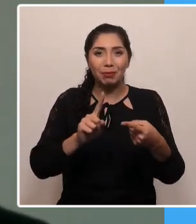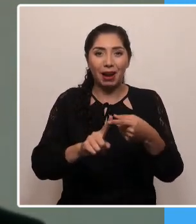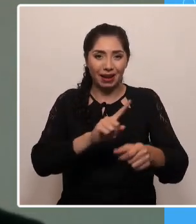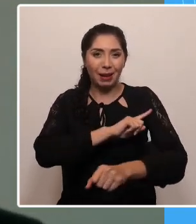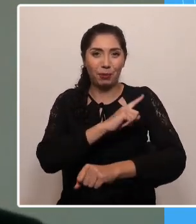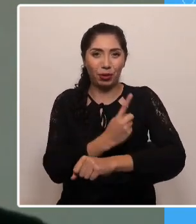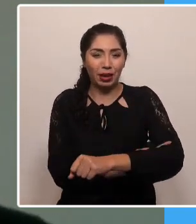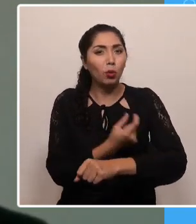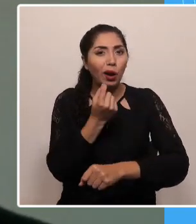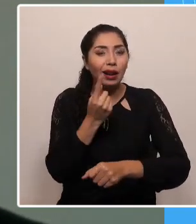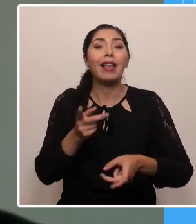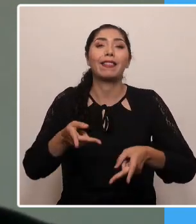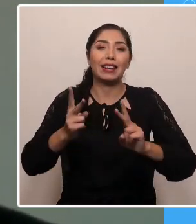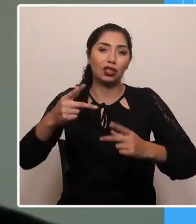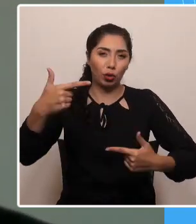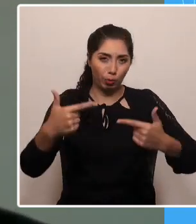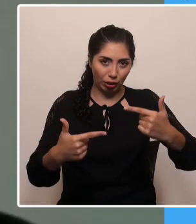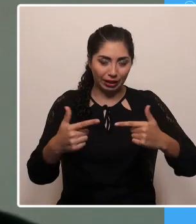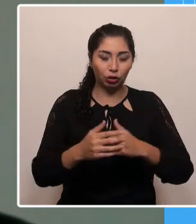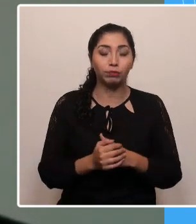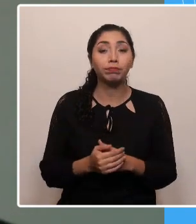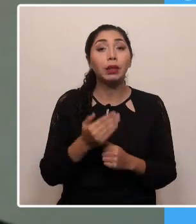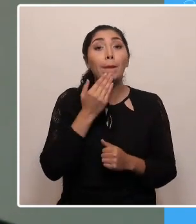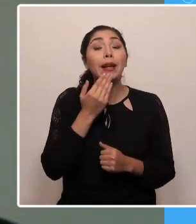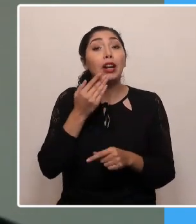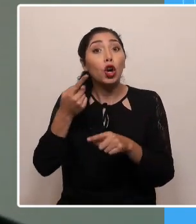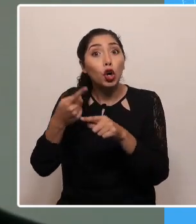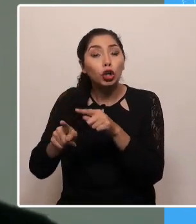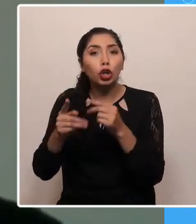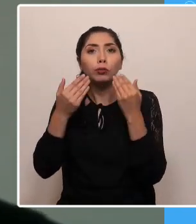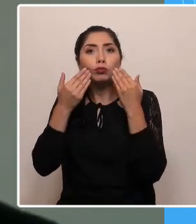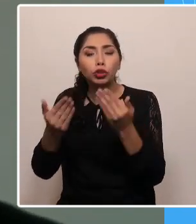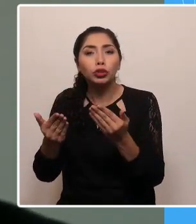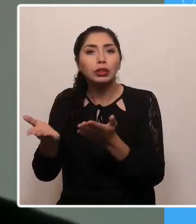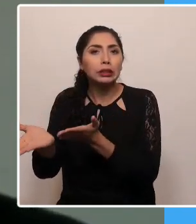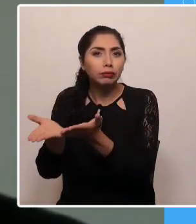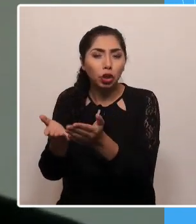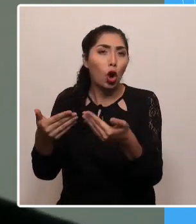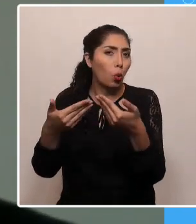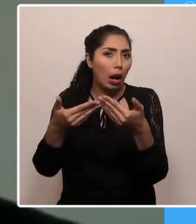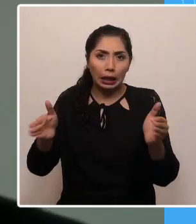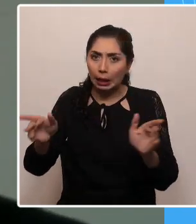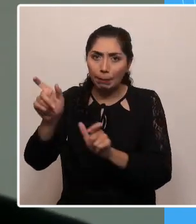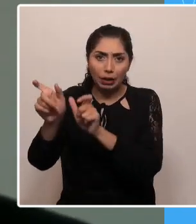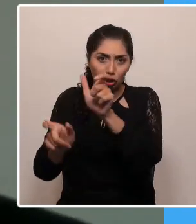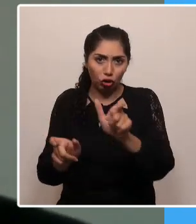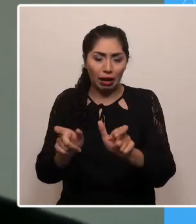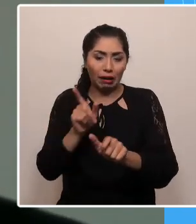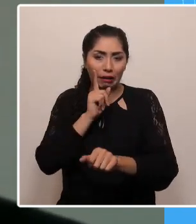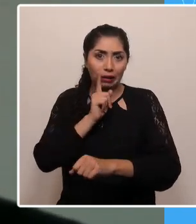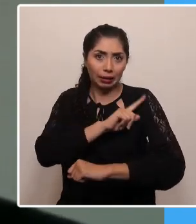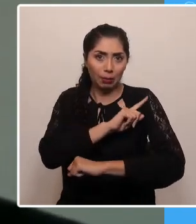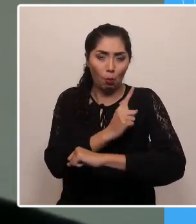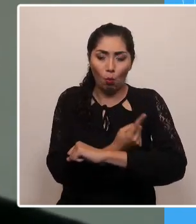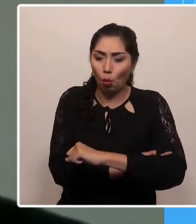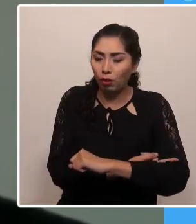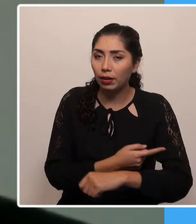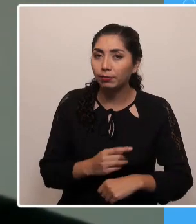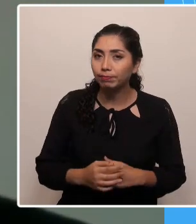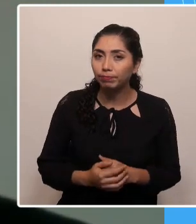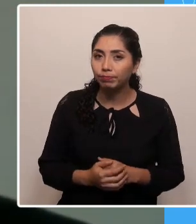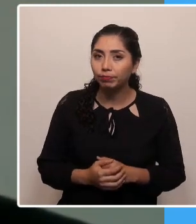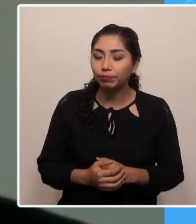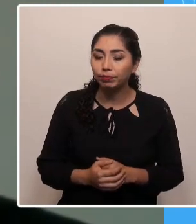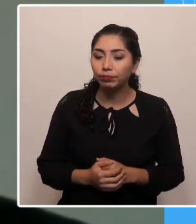derechos políticos, y otros que imponen prestaciones a cualquiera que ejerza el poder en relación